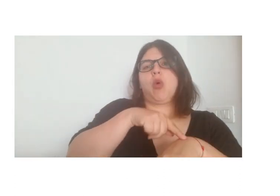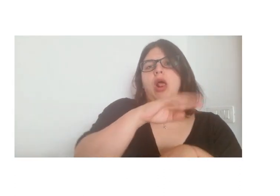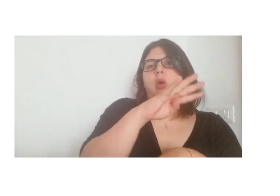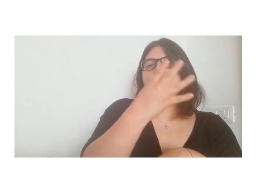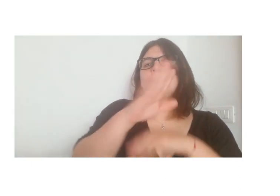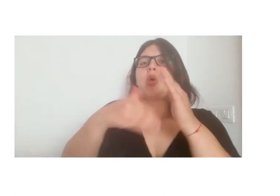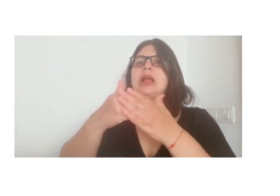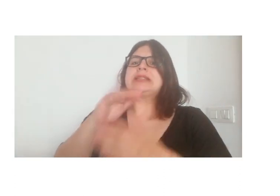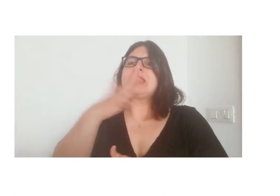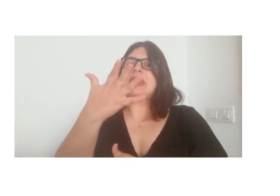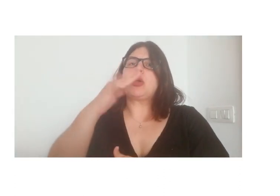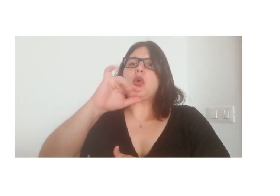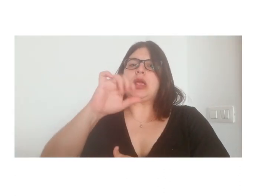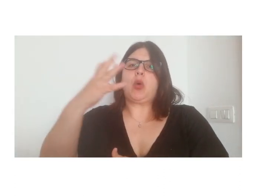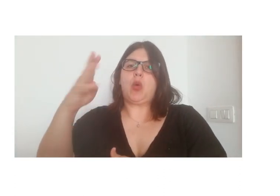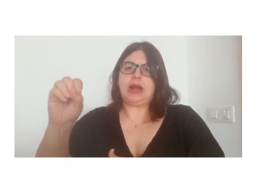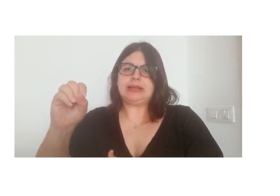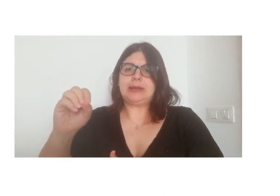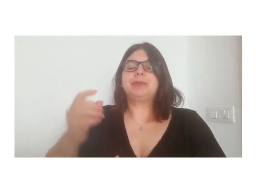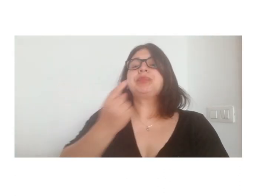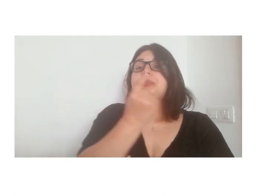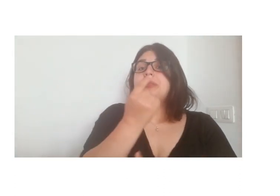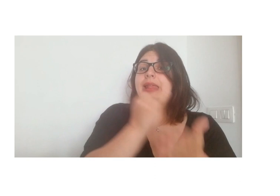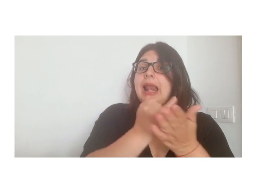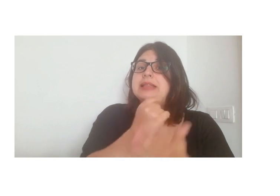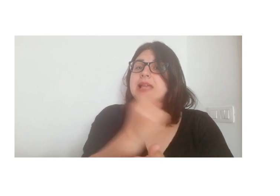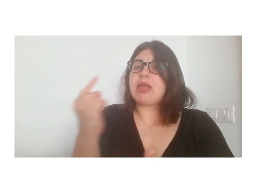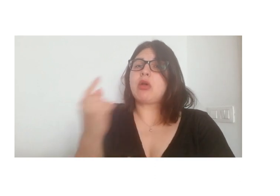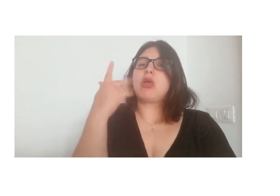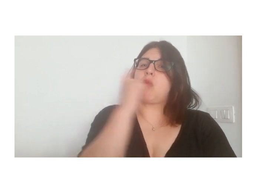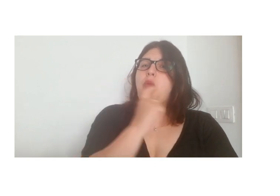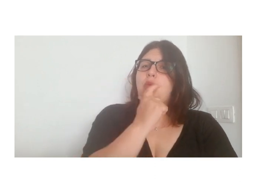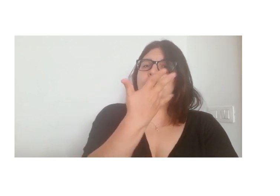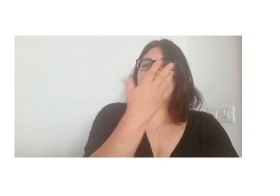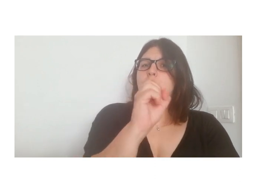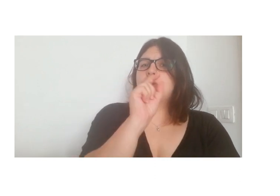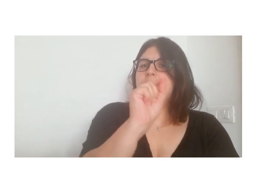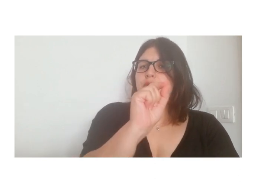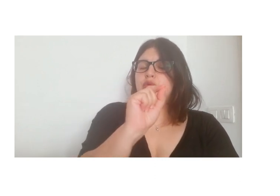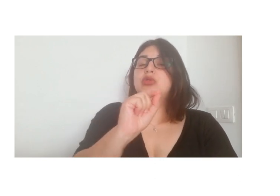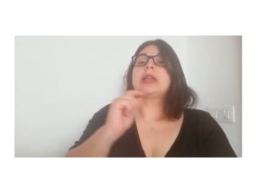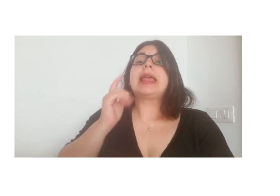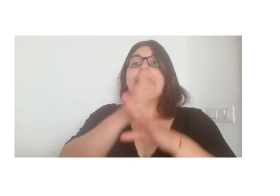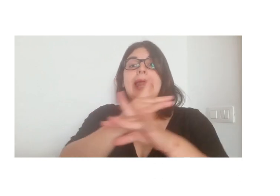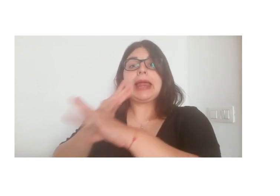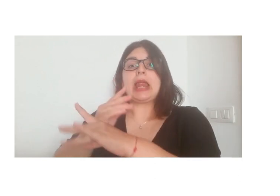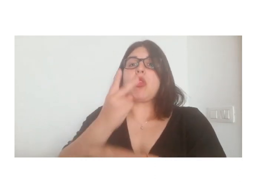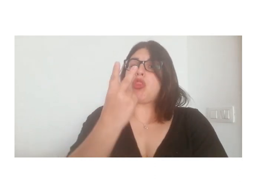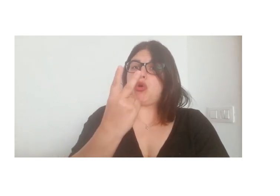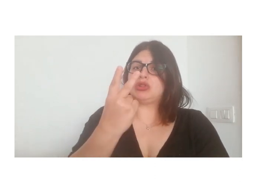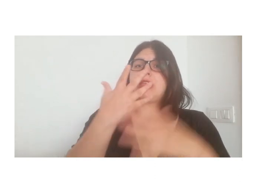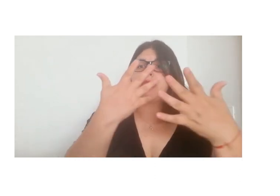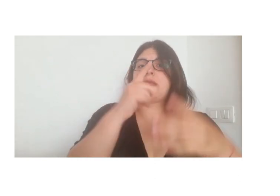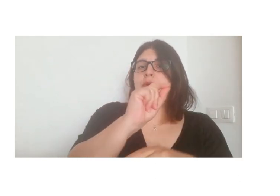tarde, que son de 4 a 5 y 40. Cada clase dura 50 minutos y hay dos recreos de